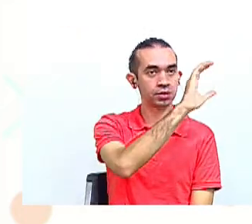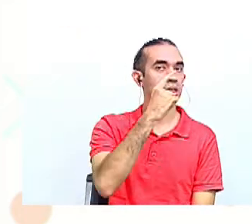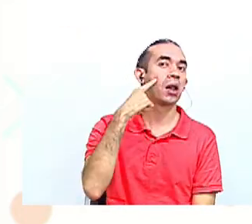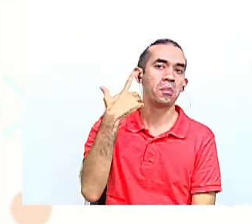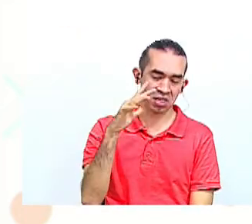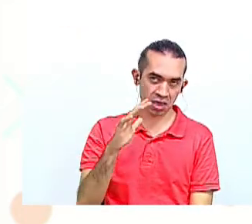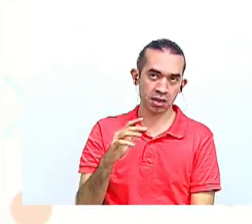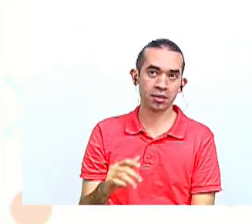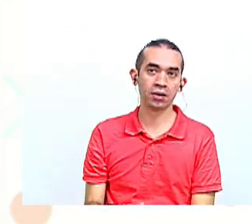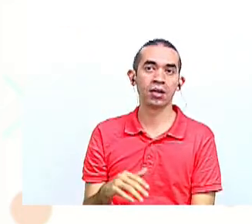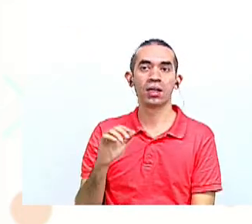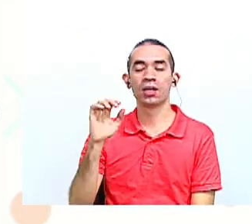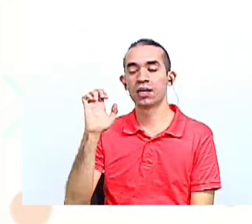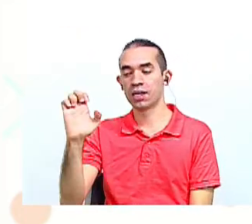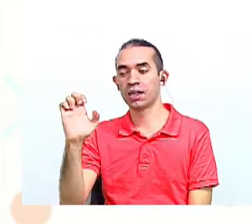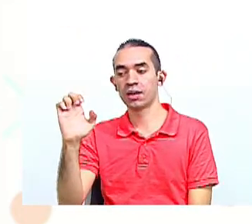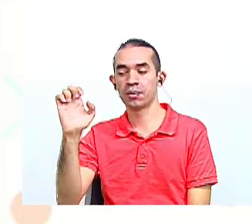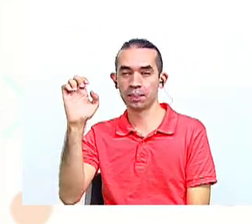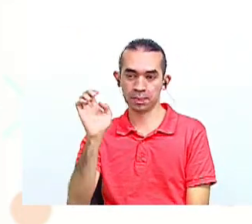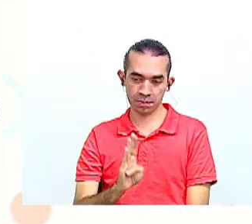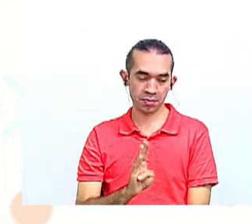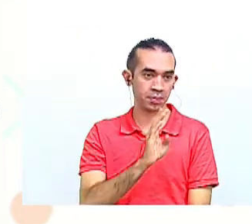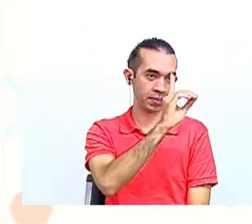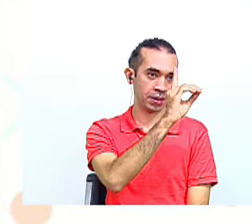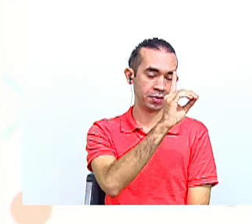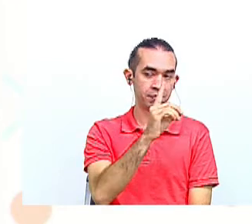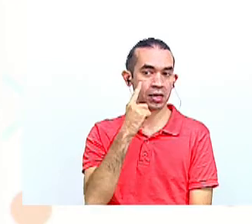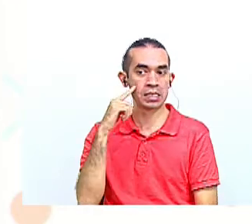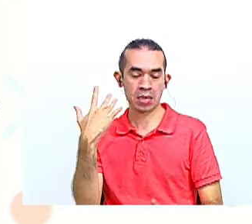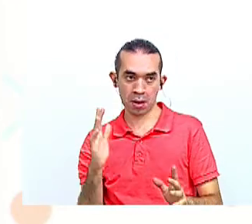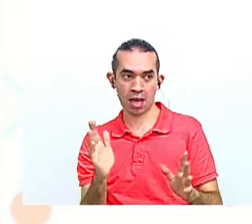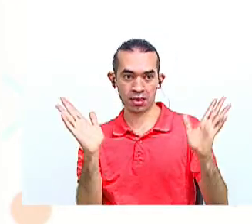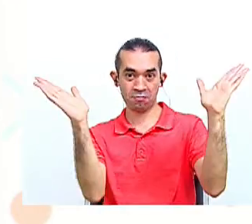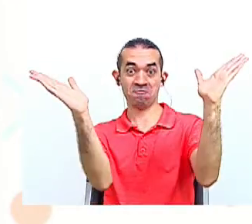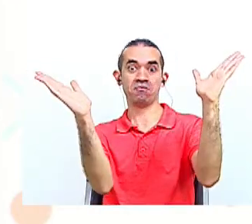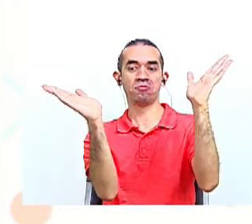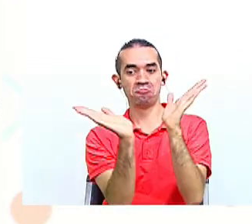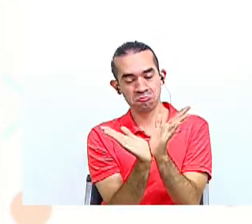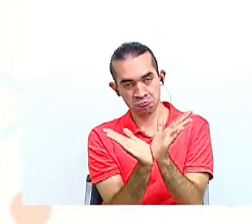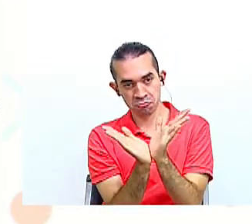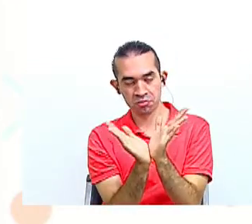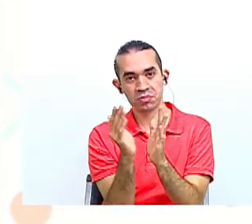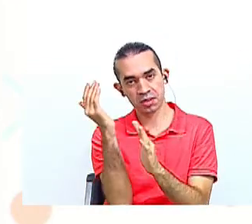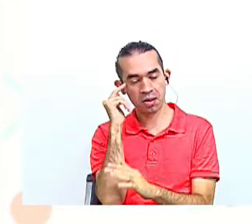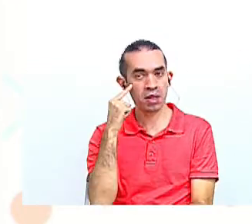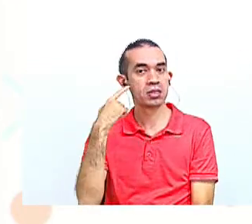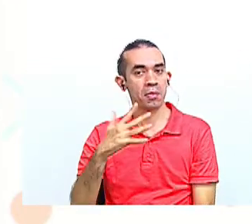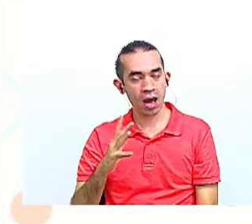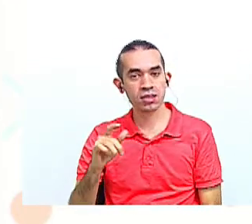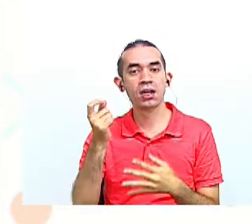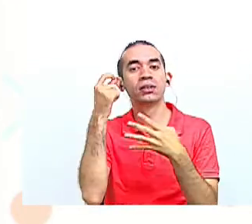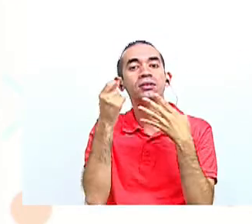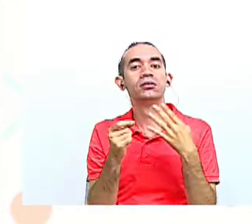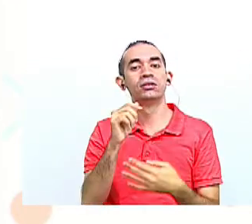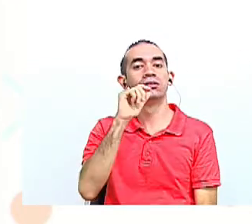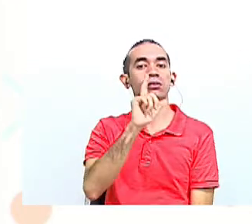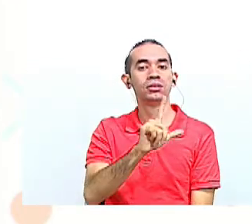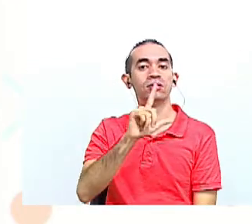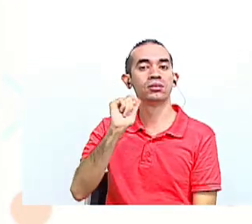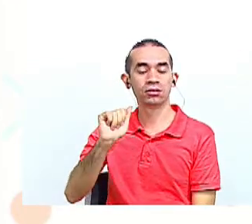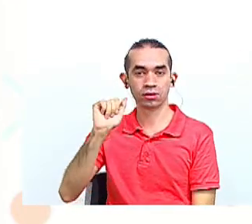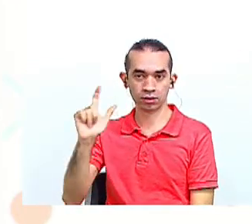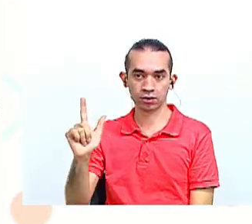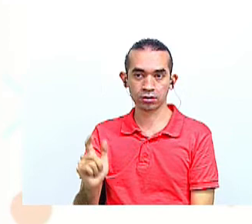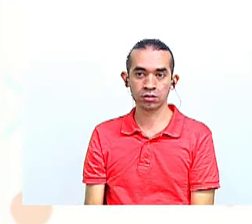semejante al triángulo EBD por el criterio de semejanza lado, ángulo,